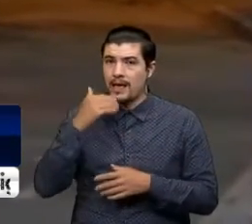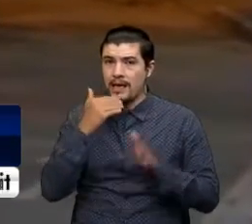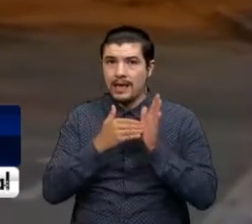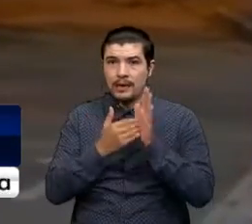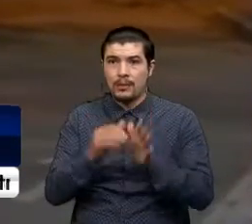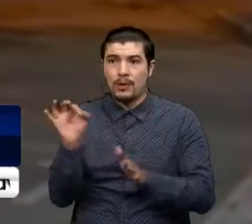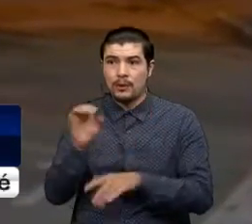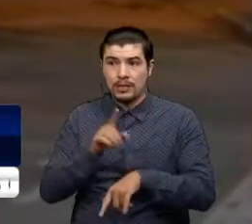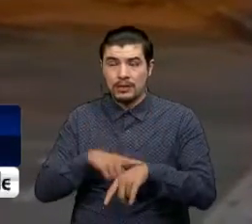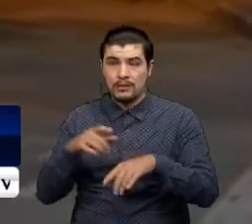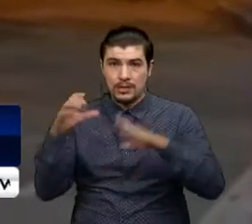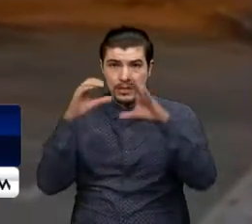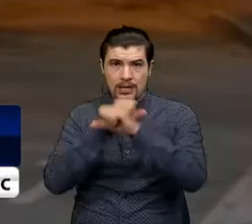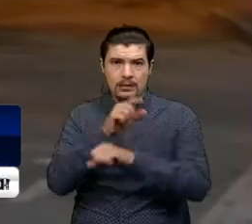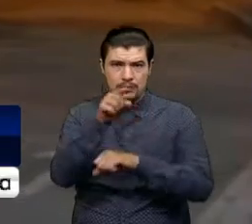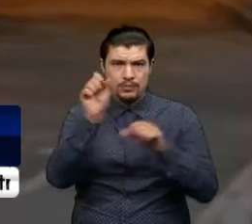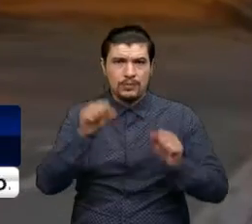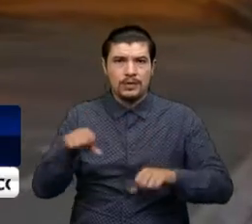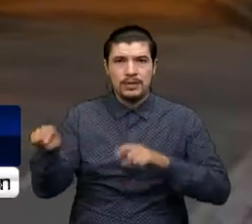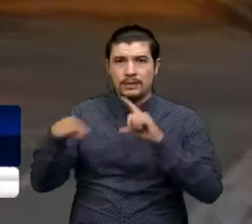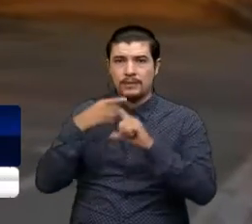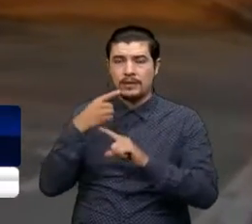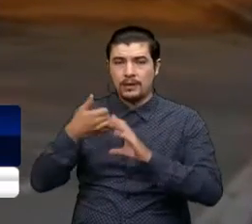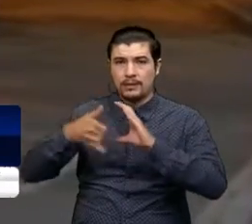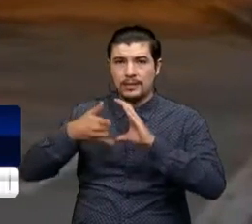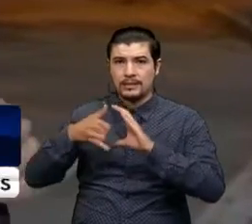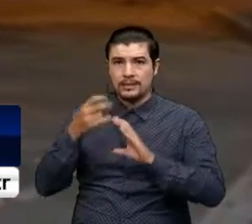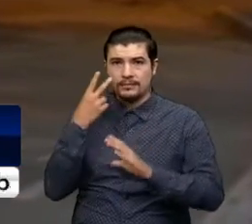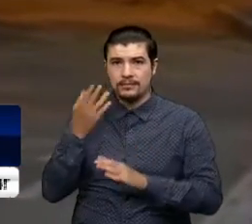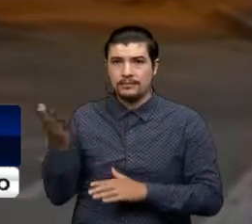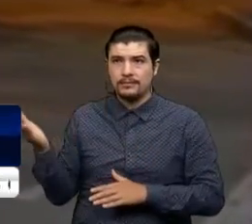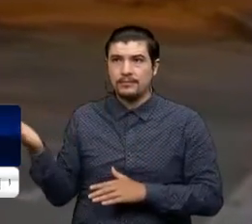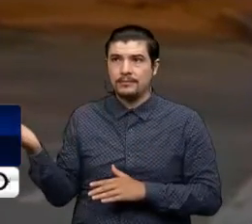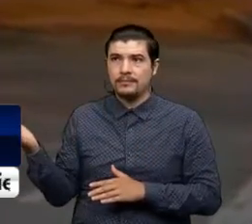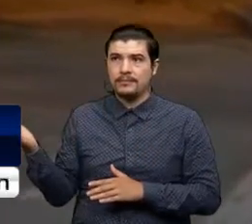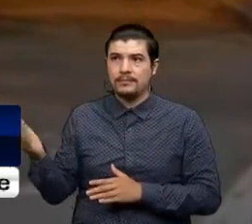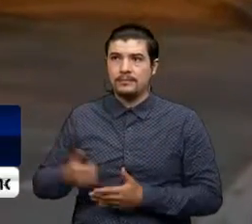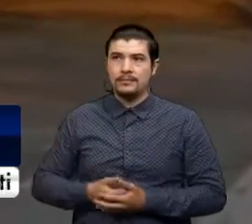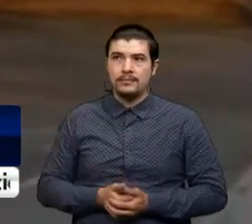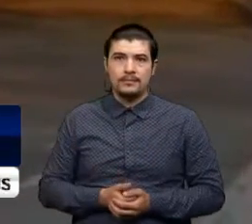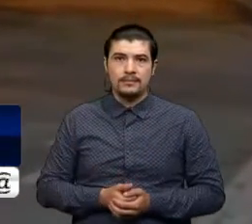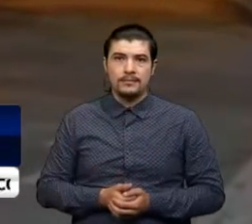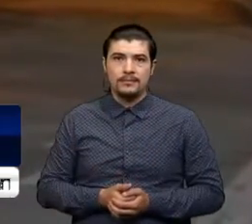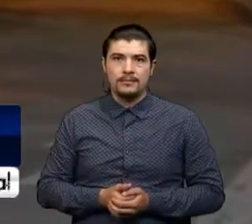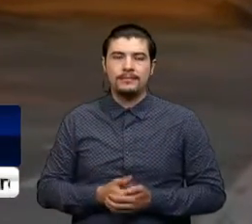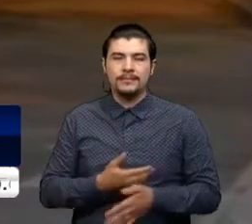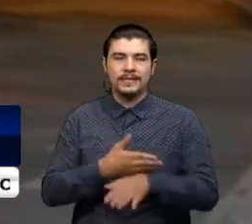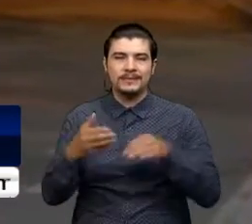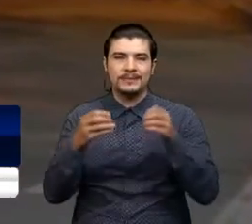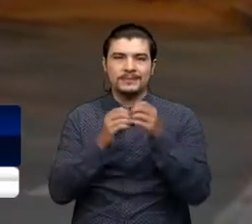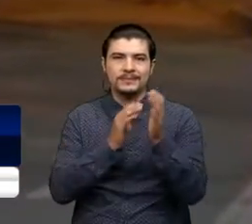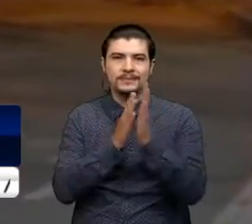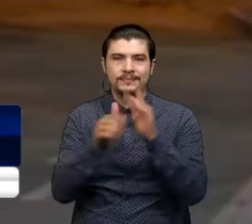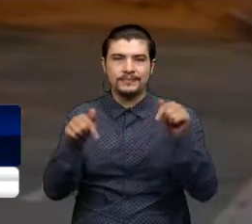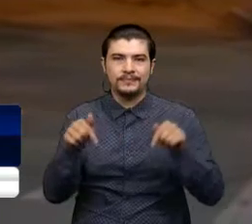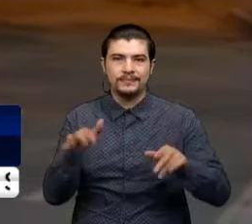horas de la noche, envíenlo al WhatsApp del ente nocturno que aparece en pantalla. Con la cámara de Alexander